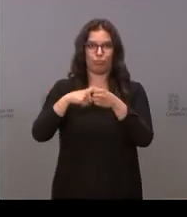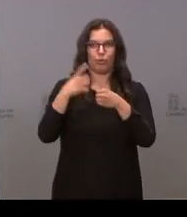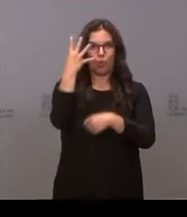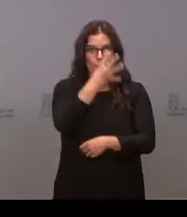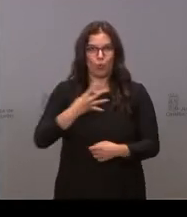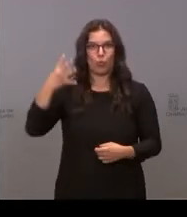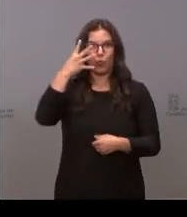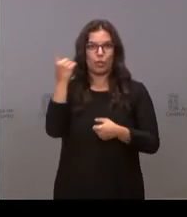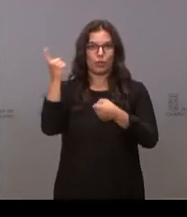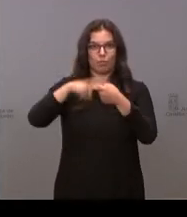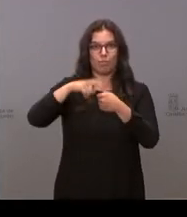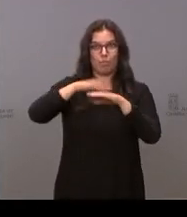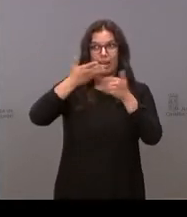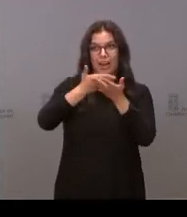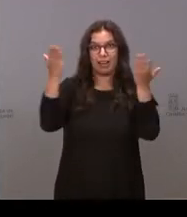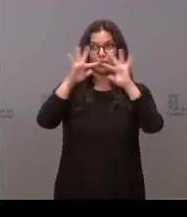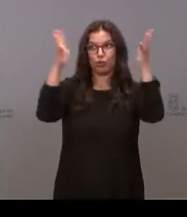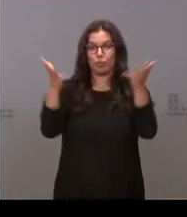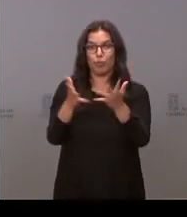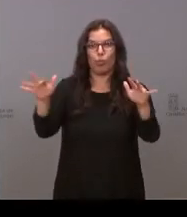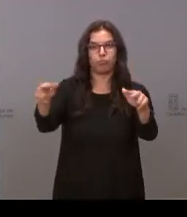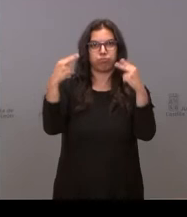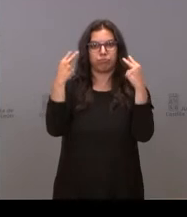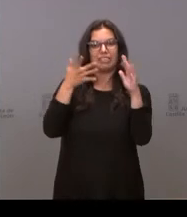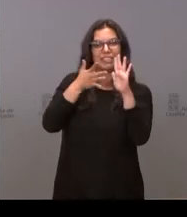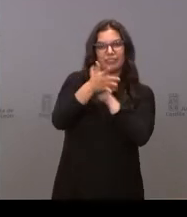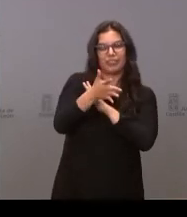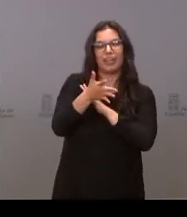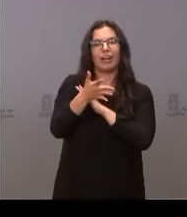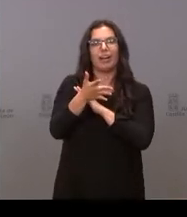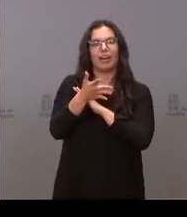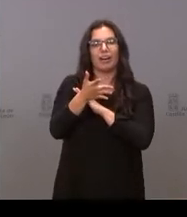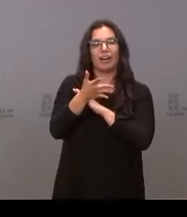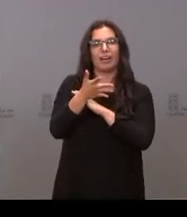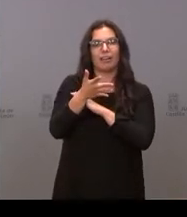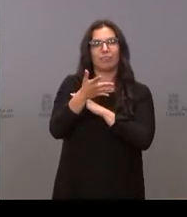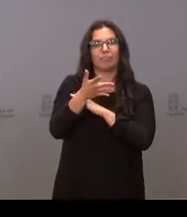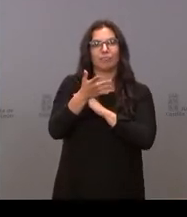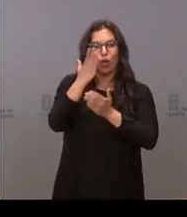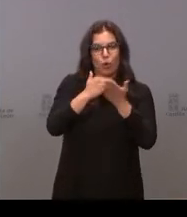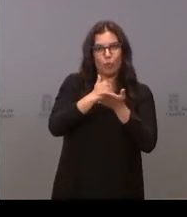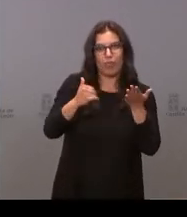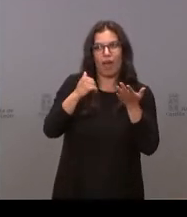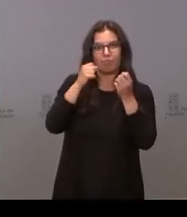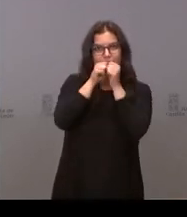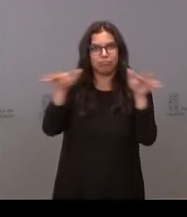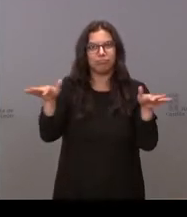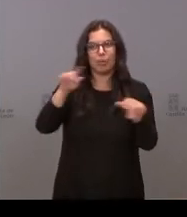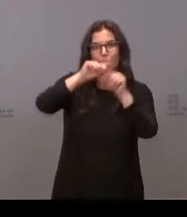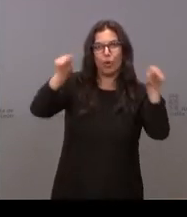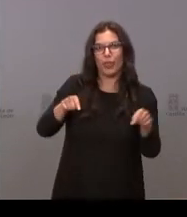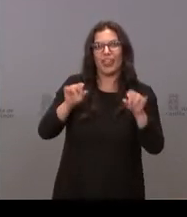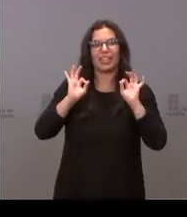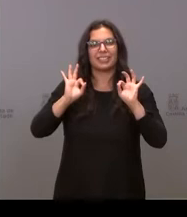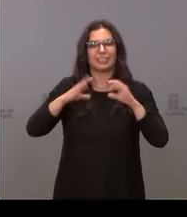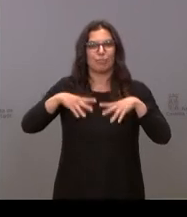al mundo en este evento pues lo que significa pues lo que es nuestra comunidad autónoma y nuestra provincia en